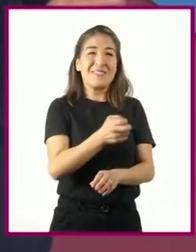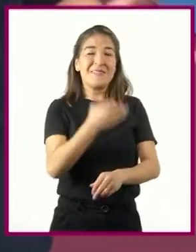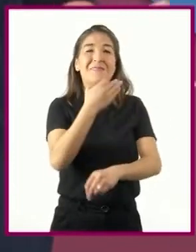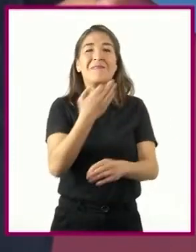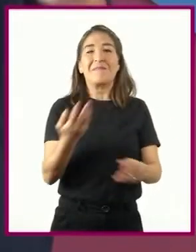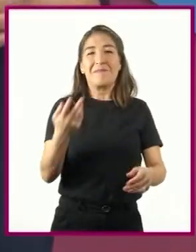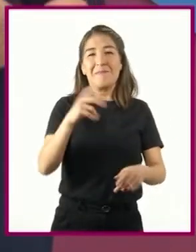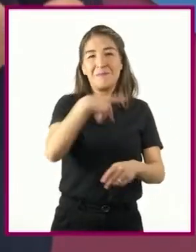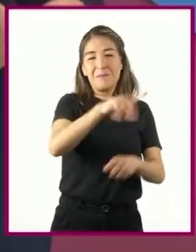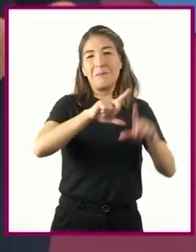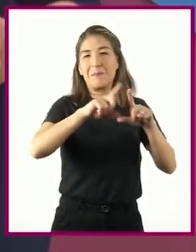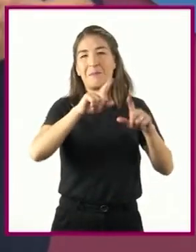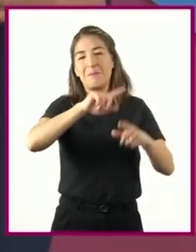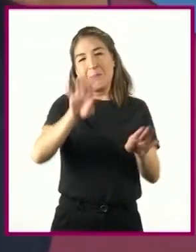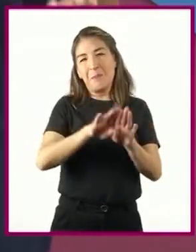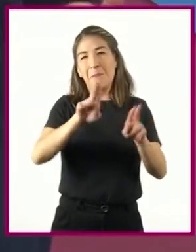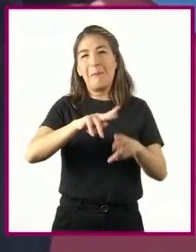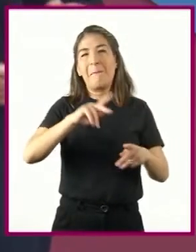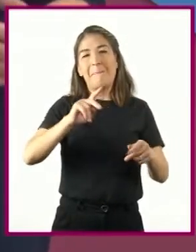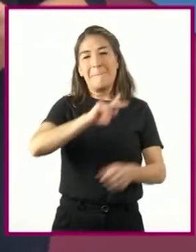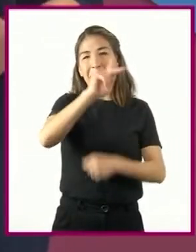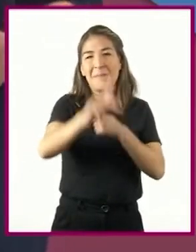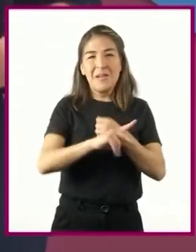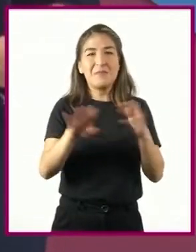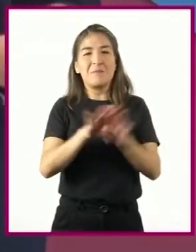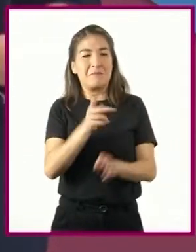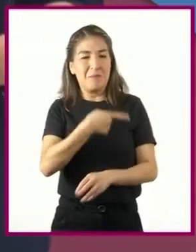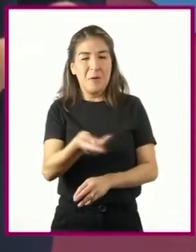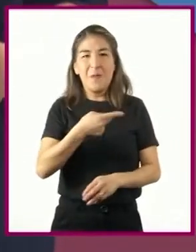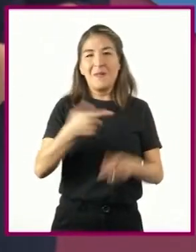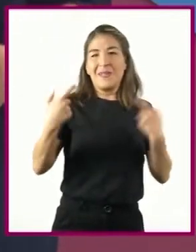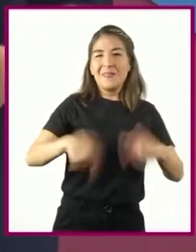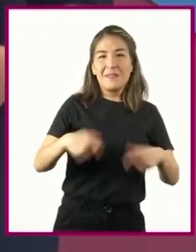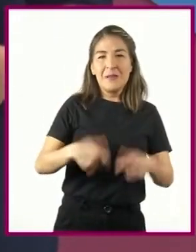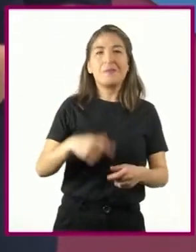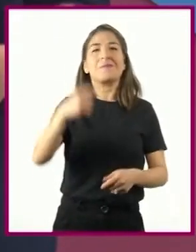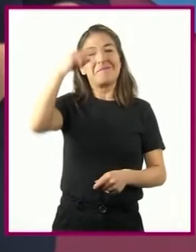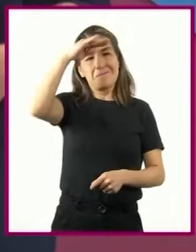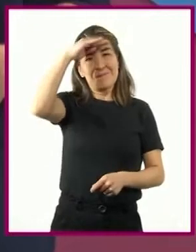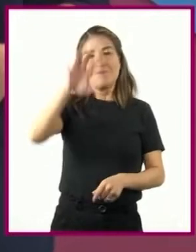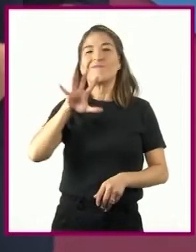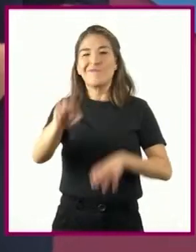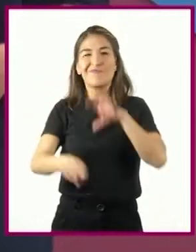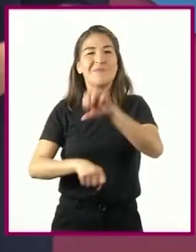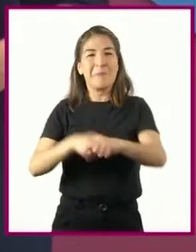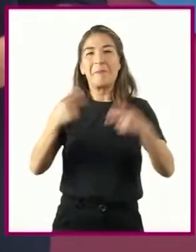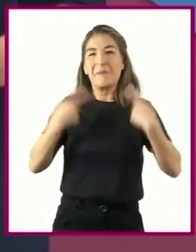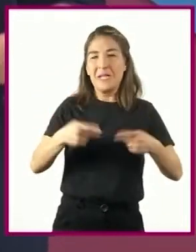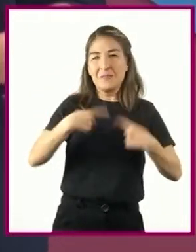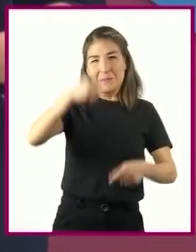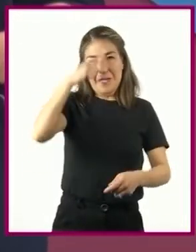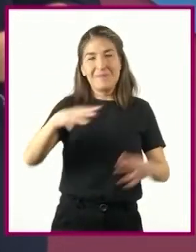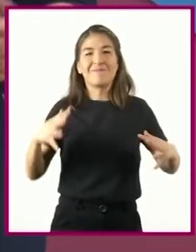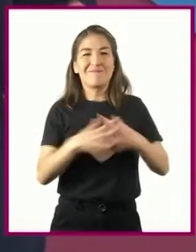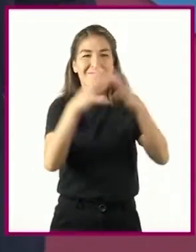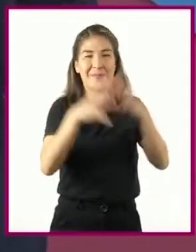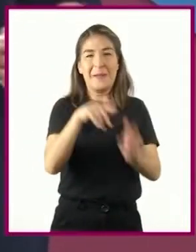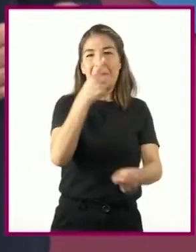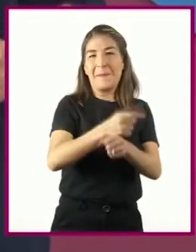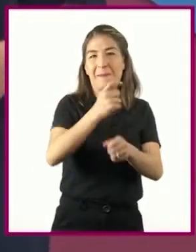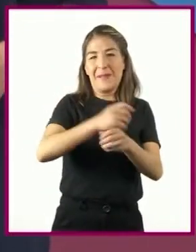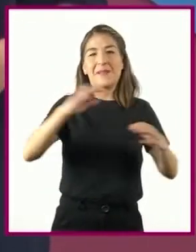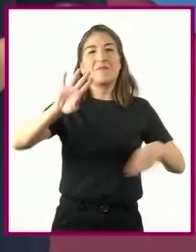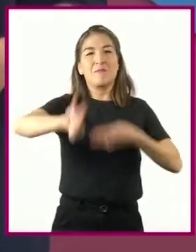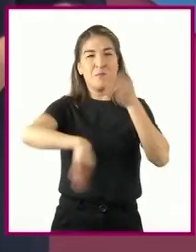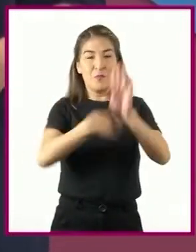abismo entre ricos y pobres, reclutó a millones de soldados para participar en la Primera Guerra Mundial, en